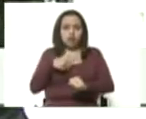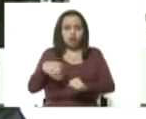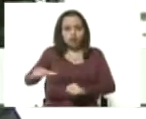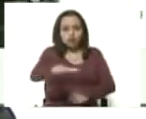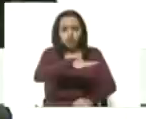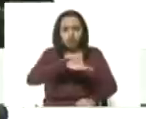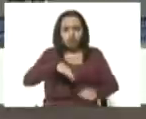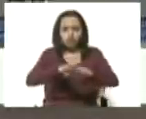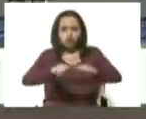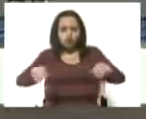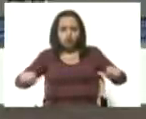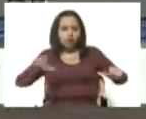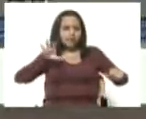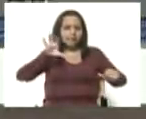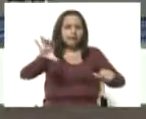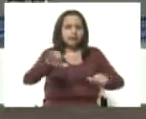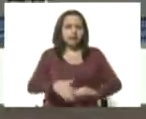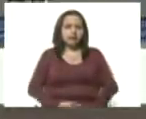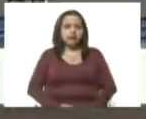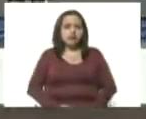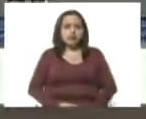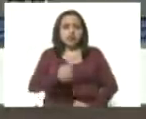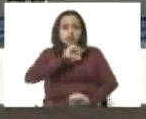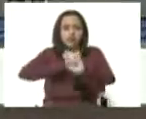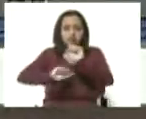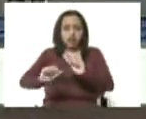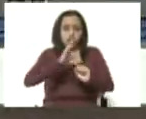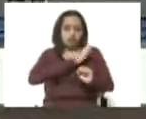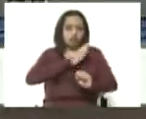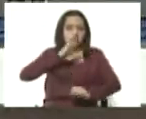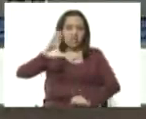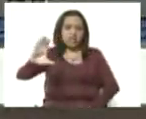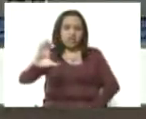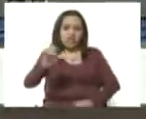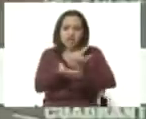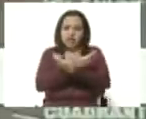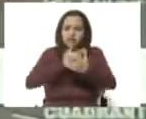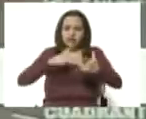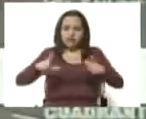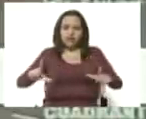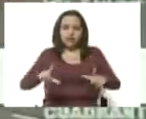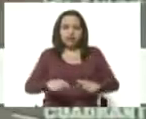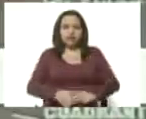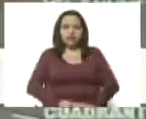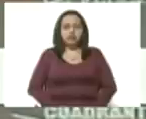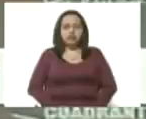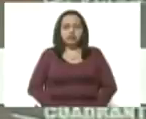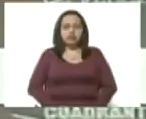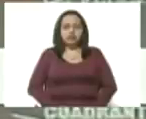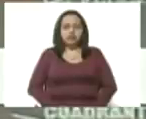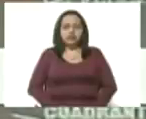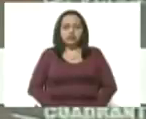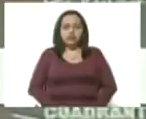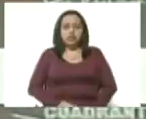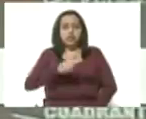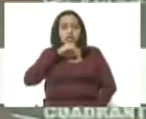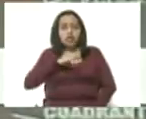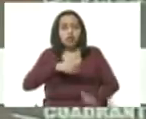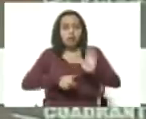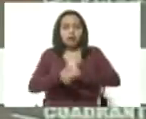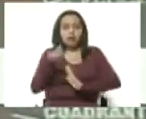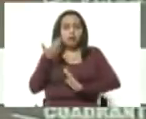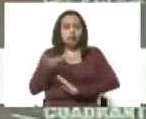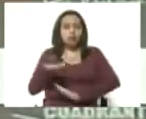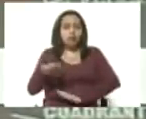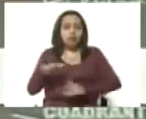patrio, defendieron la soberanía, la libertad y el legado más preciado que nos dejaron